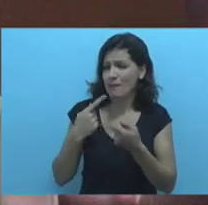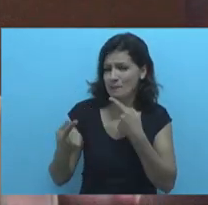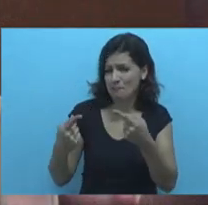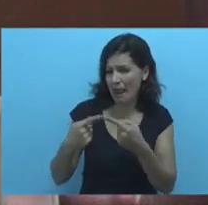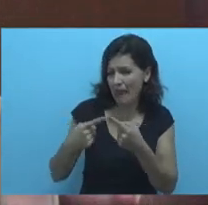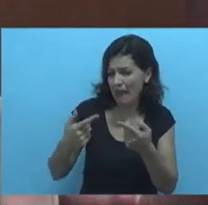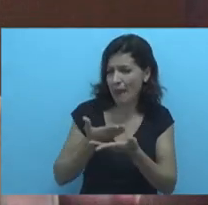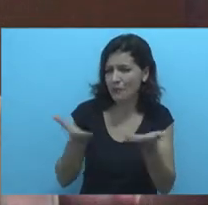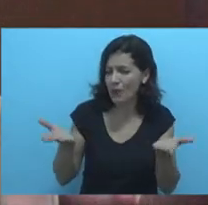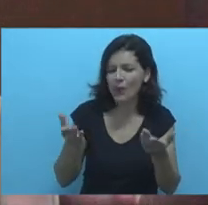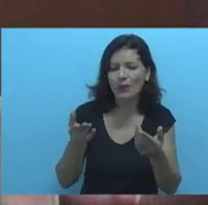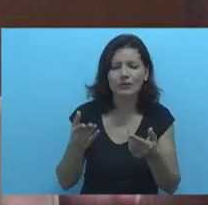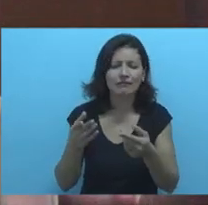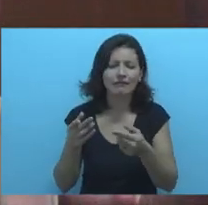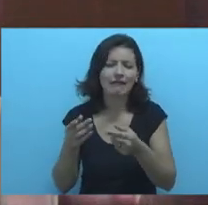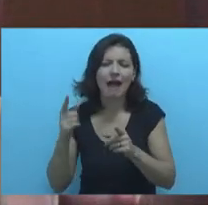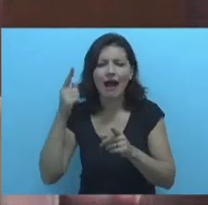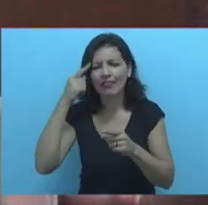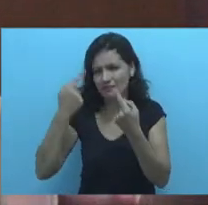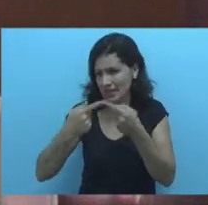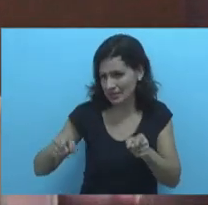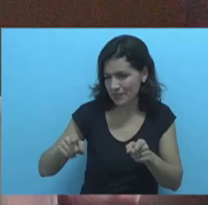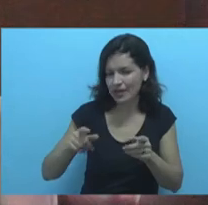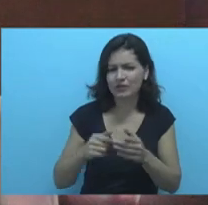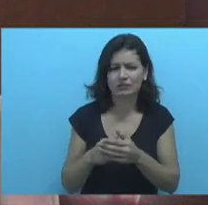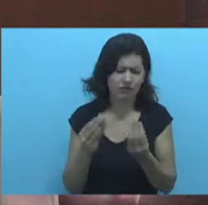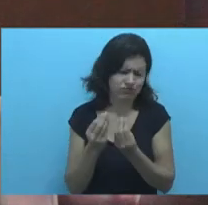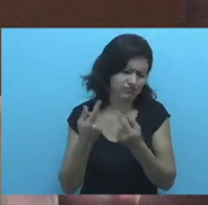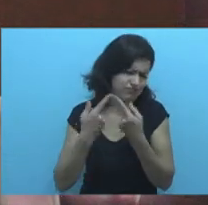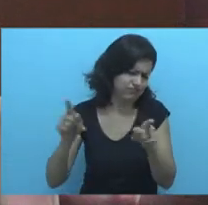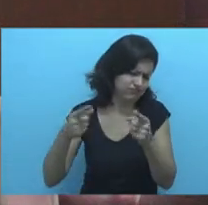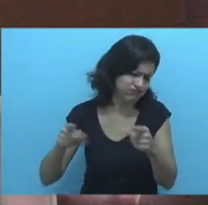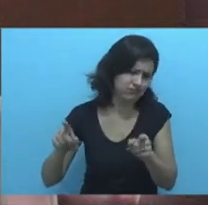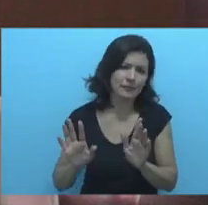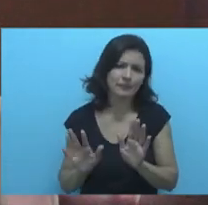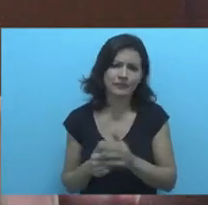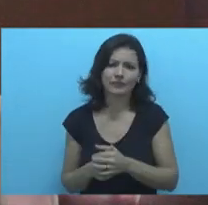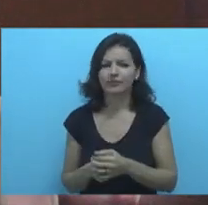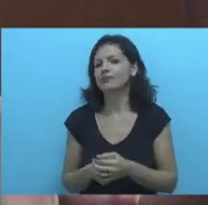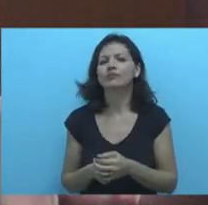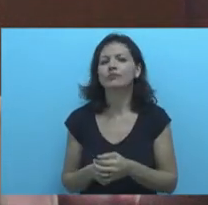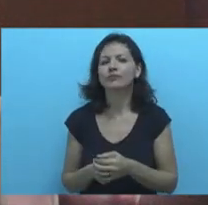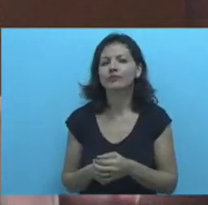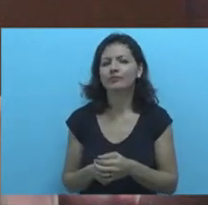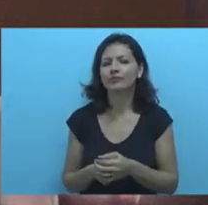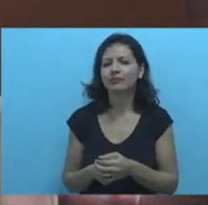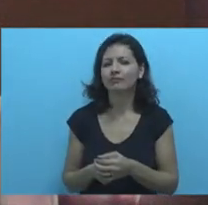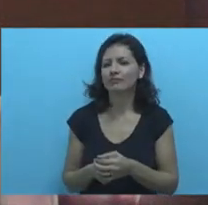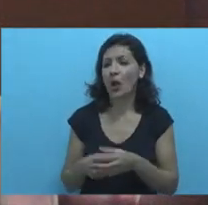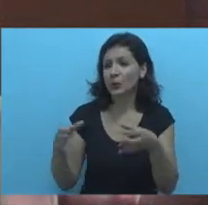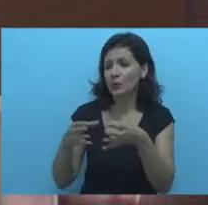discusiones por temas, yo desde el partido, donde teníamos muchas diferencias o pocas diferencias, pero bueno, eran las reglas del